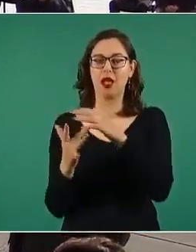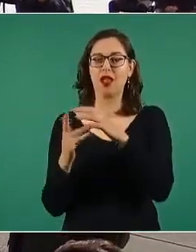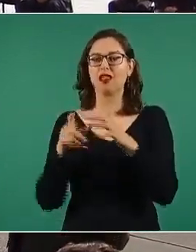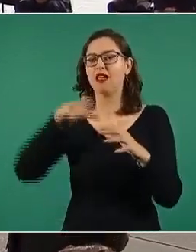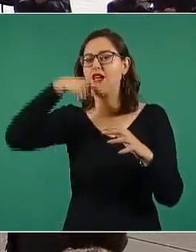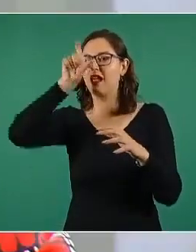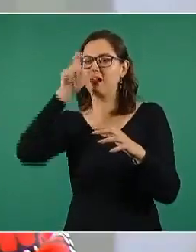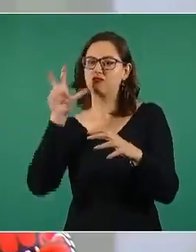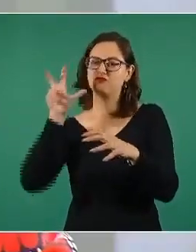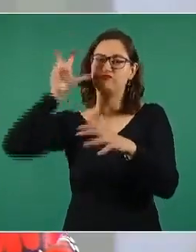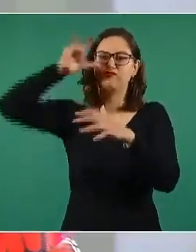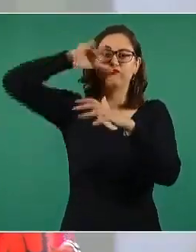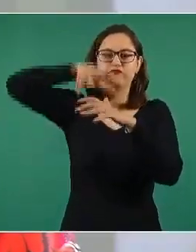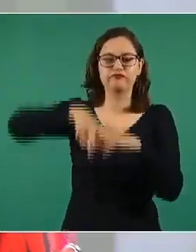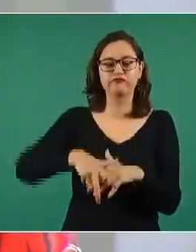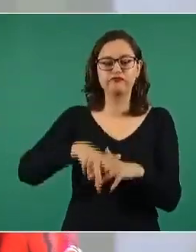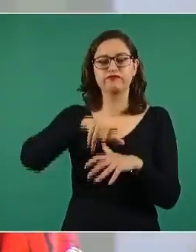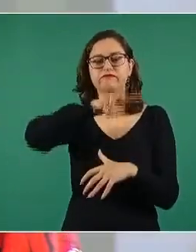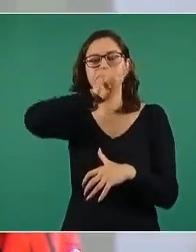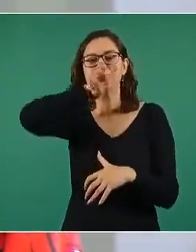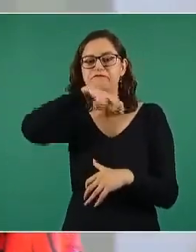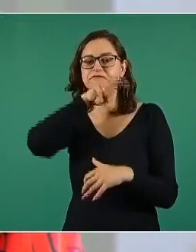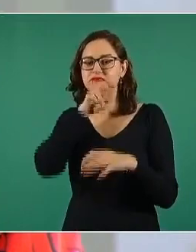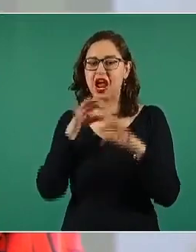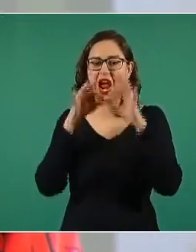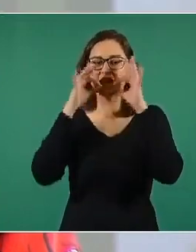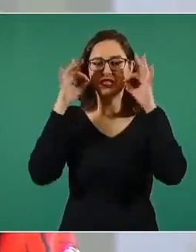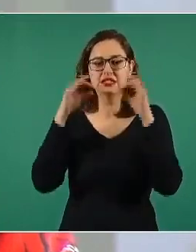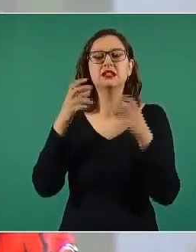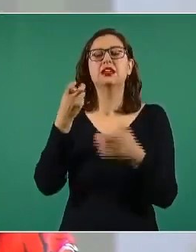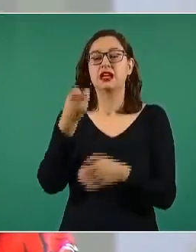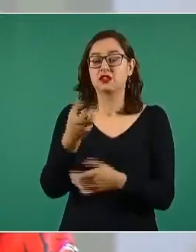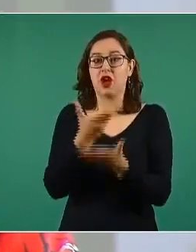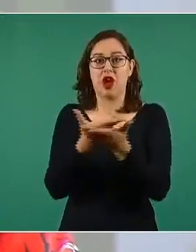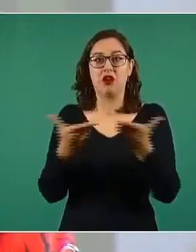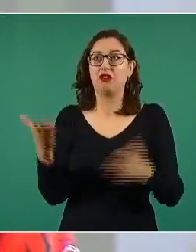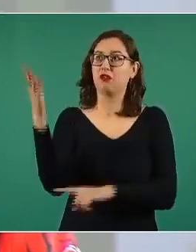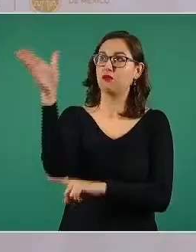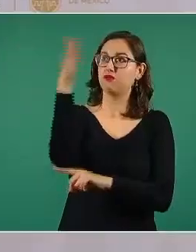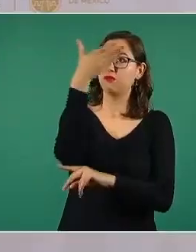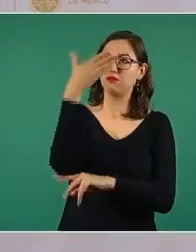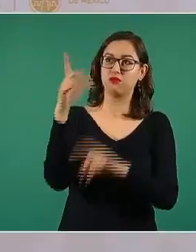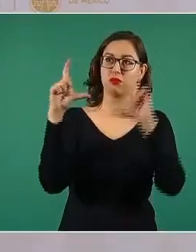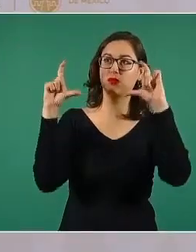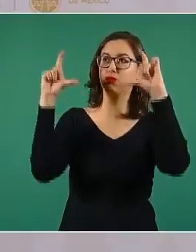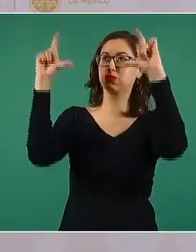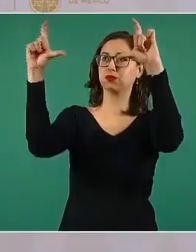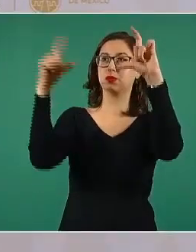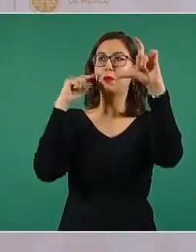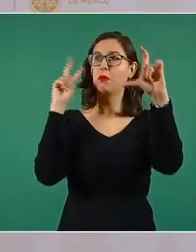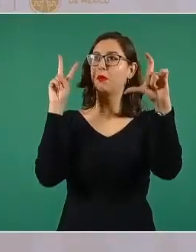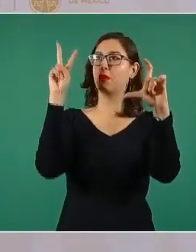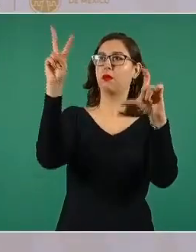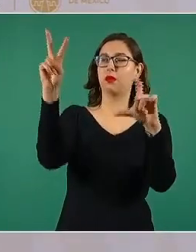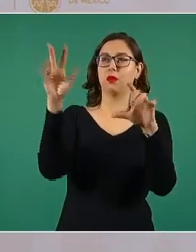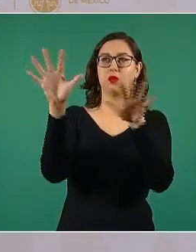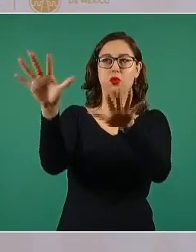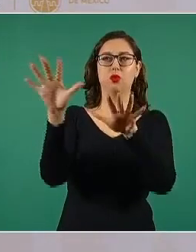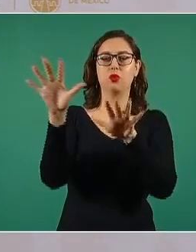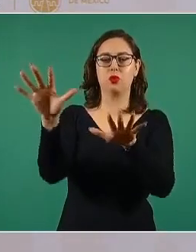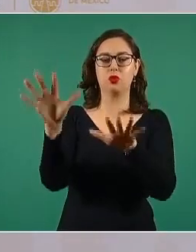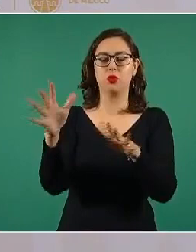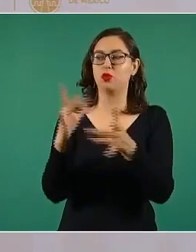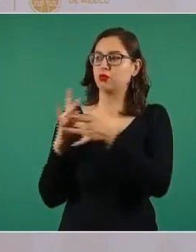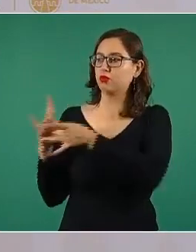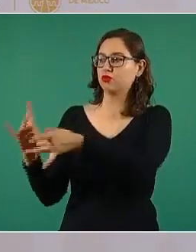serpiente, y hoy es el elemento central de nuestra bandera. Este pedazo de tela que nos distingue,